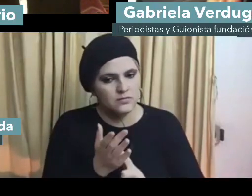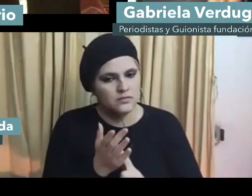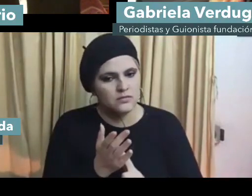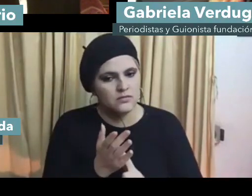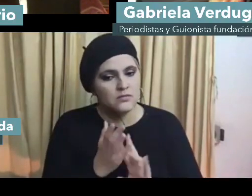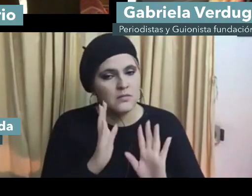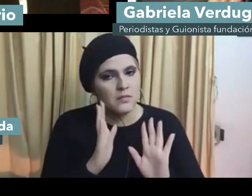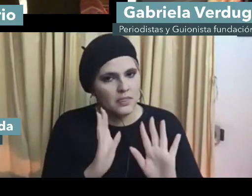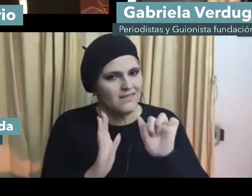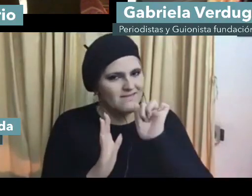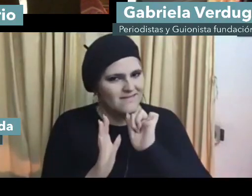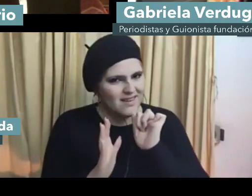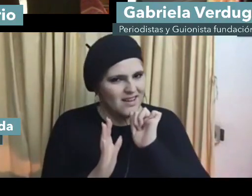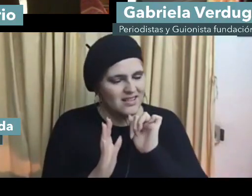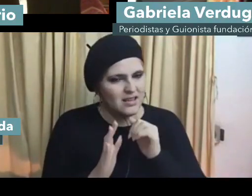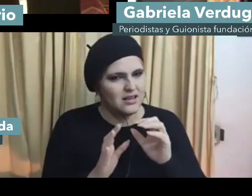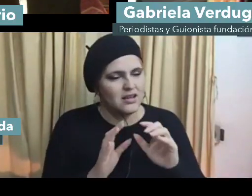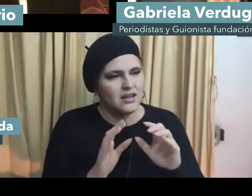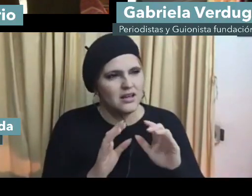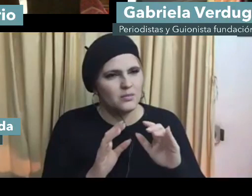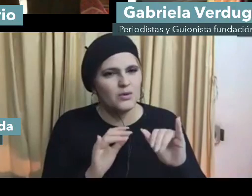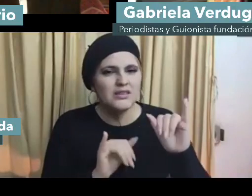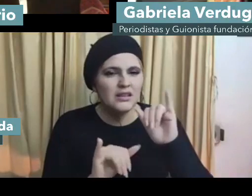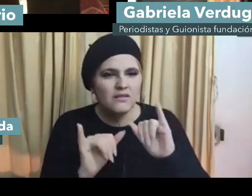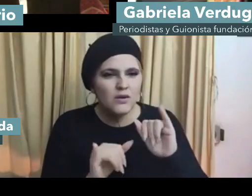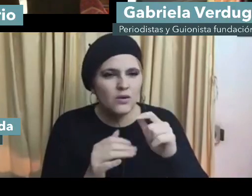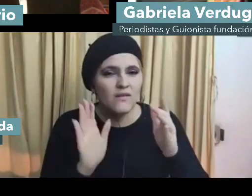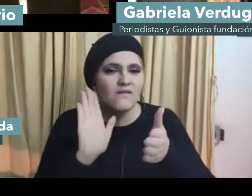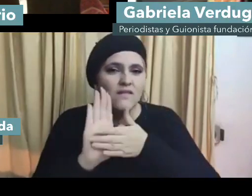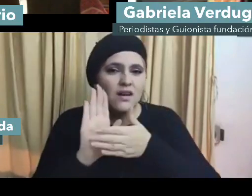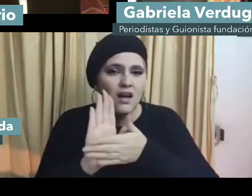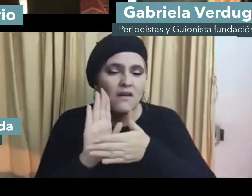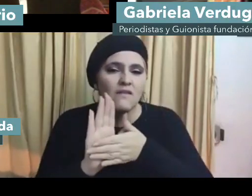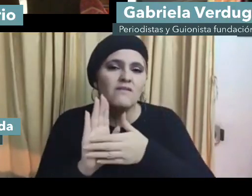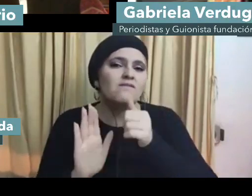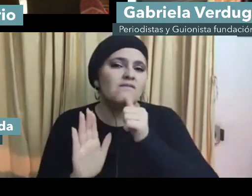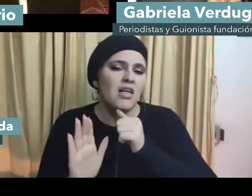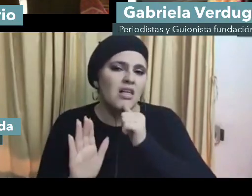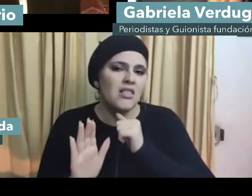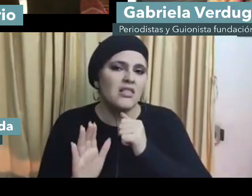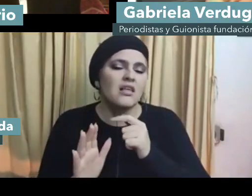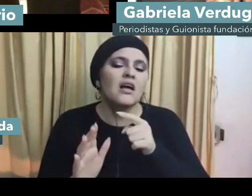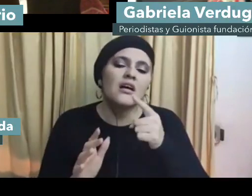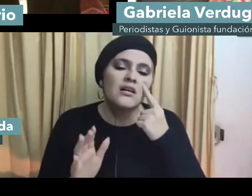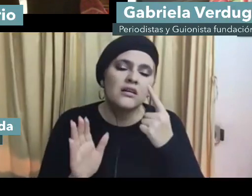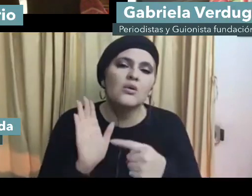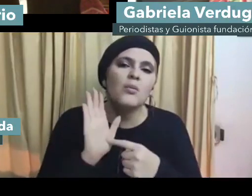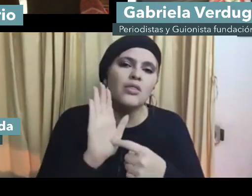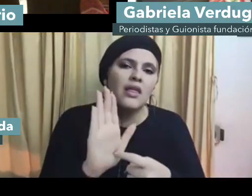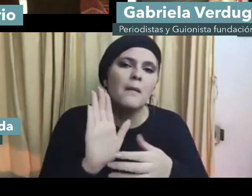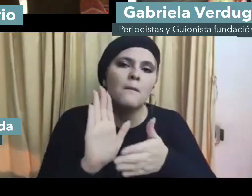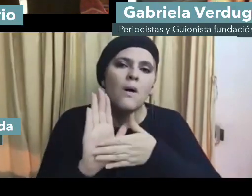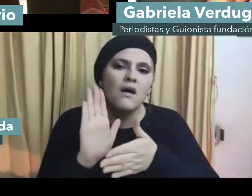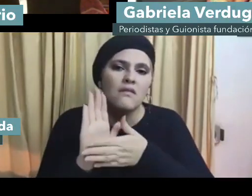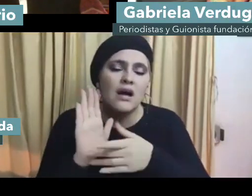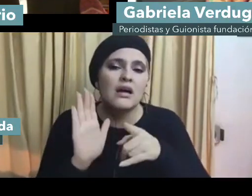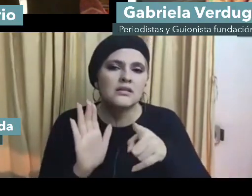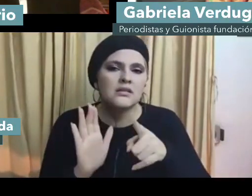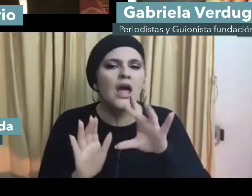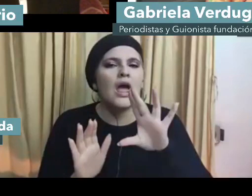todavía de la evidencia científica como los estudios que mostré, que tienen que ver con edad, que tienen que ver con prematurez y que tienen que ver con